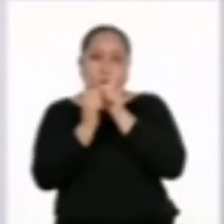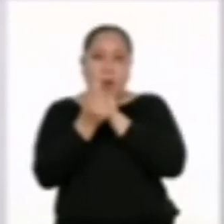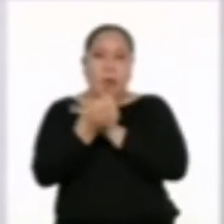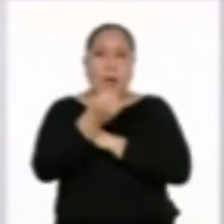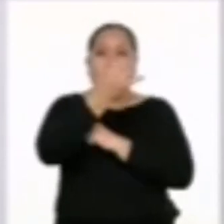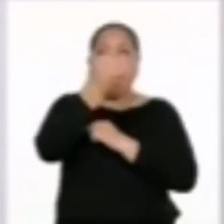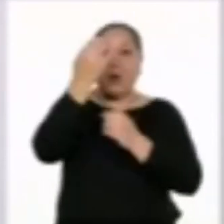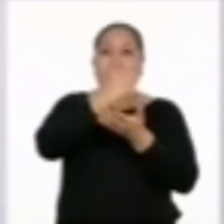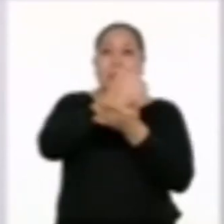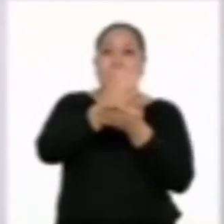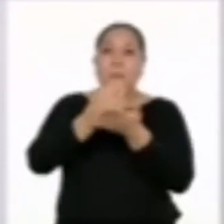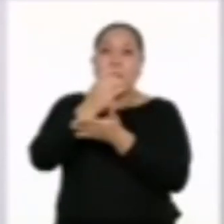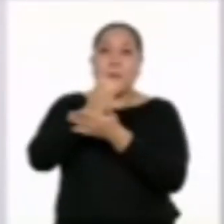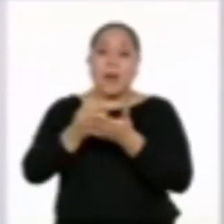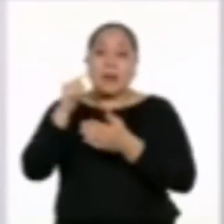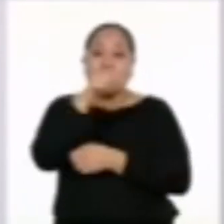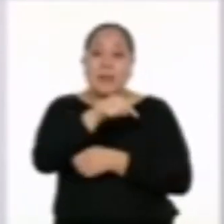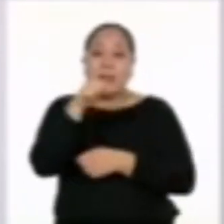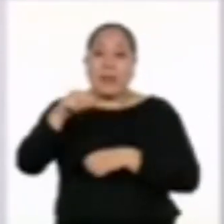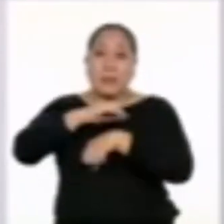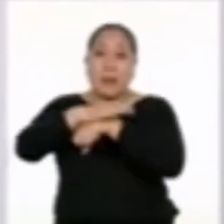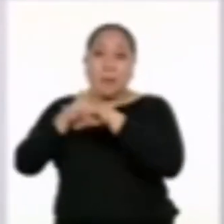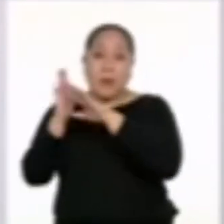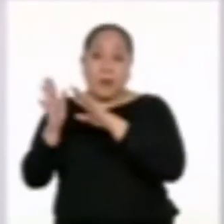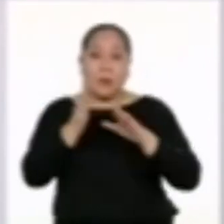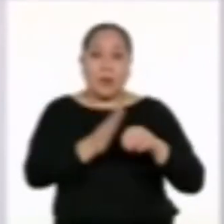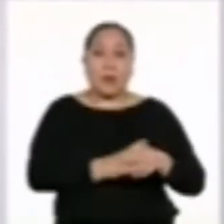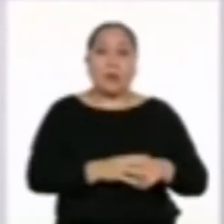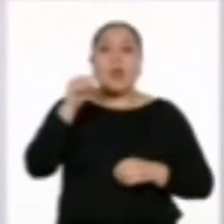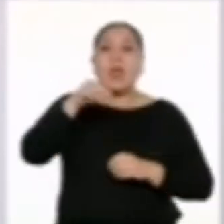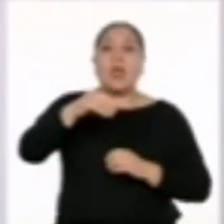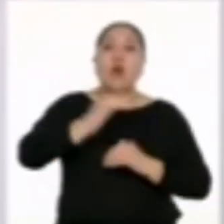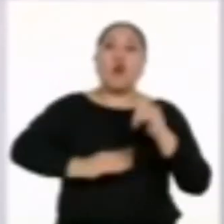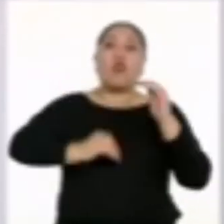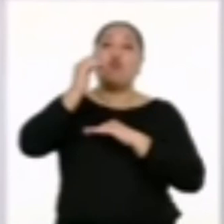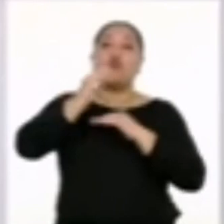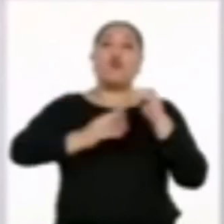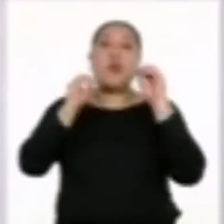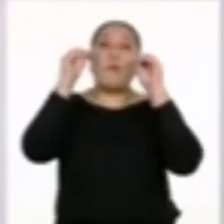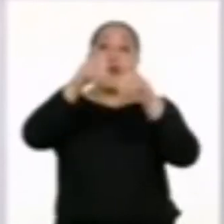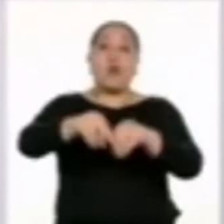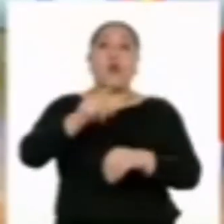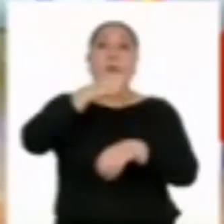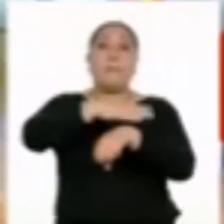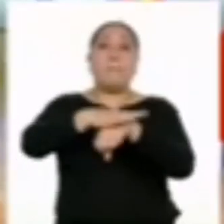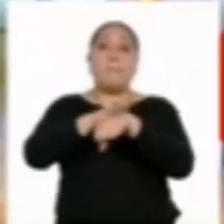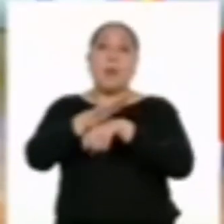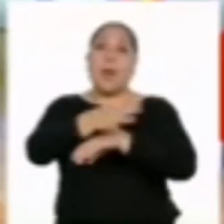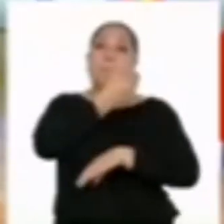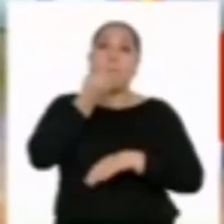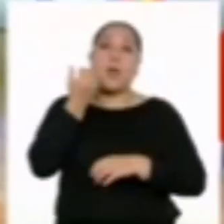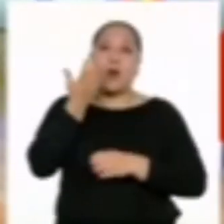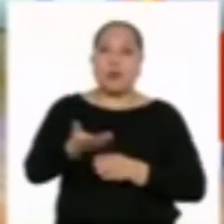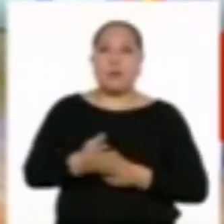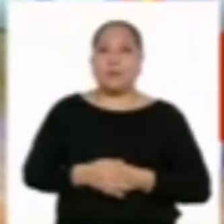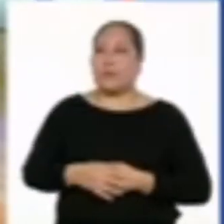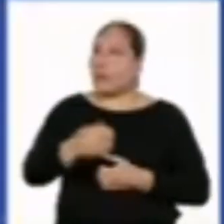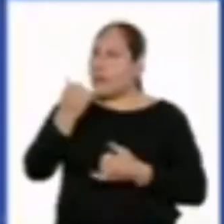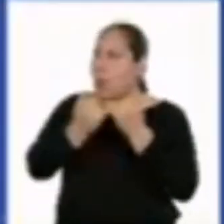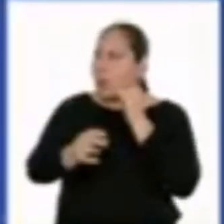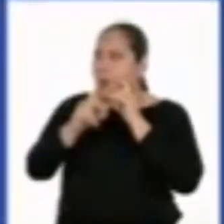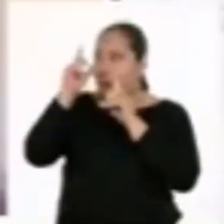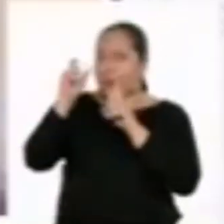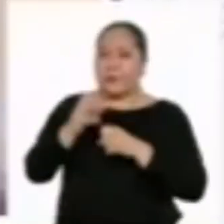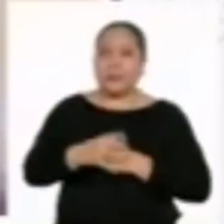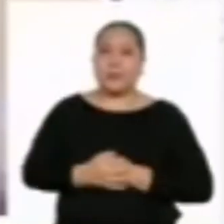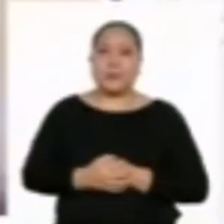algunos aspectos de nuestra planificación y construir un plan más potente. Tenemos una última